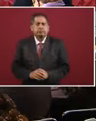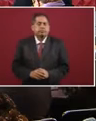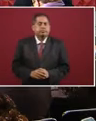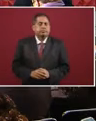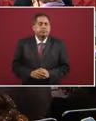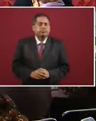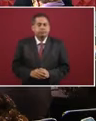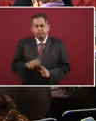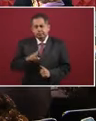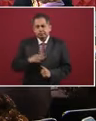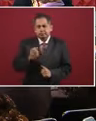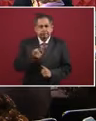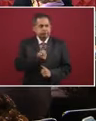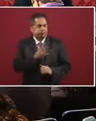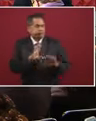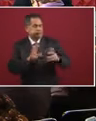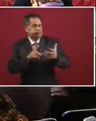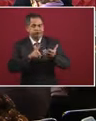hay intereses creados,